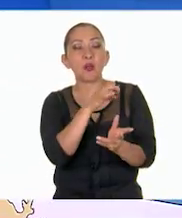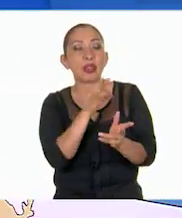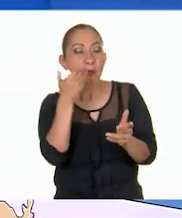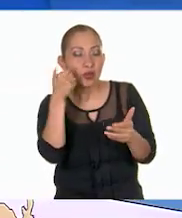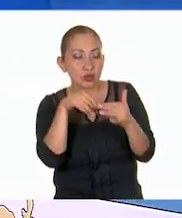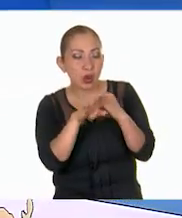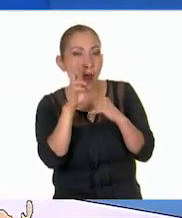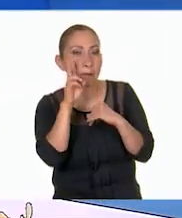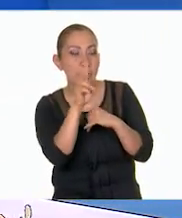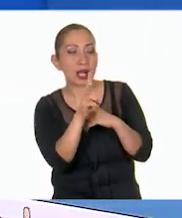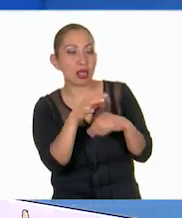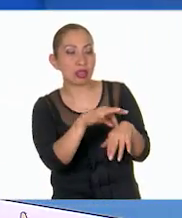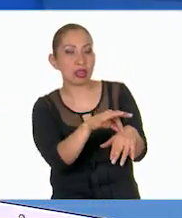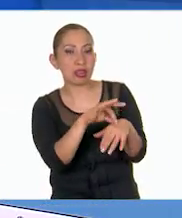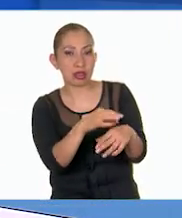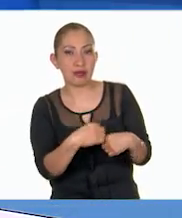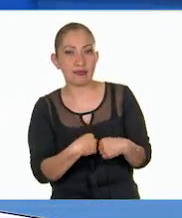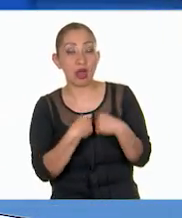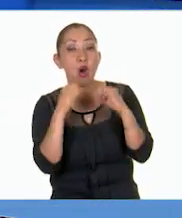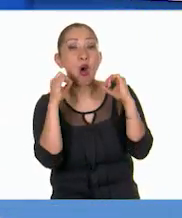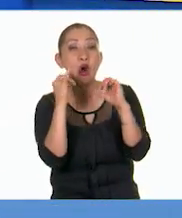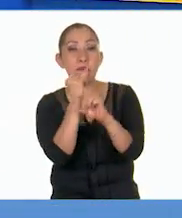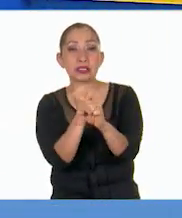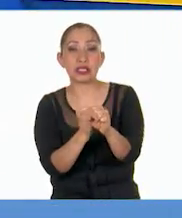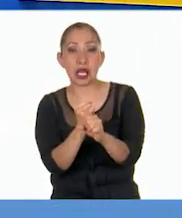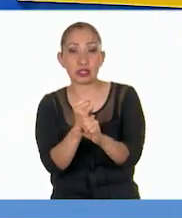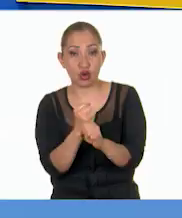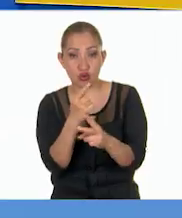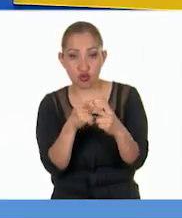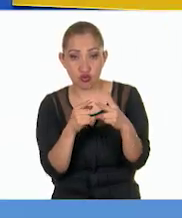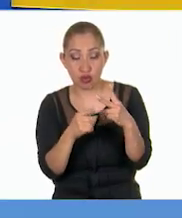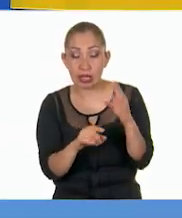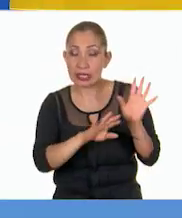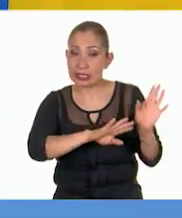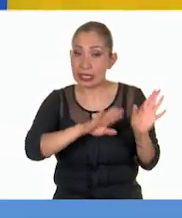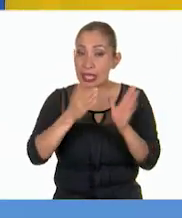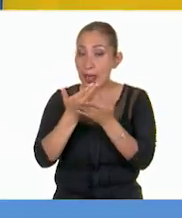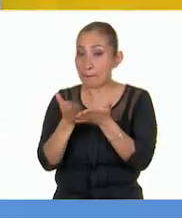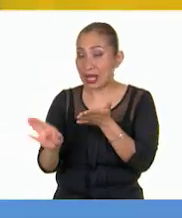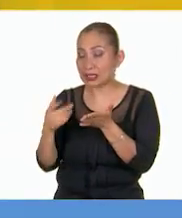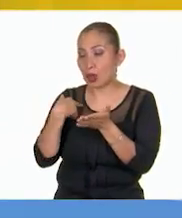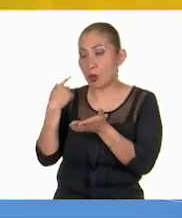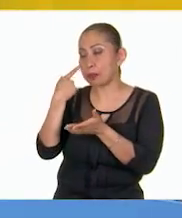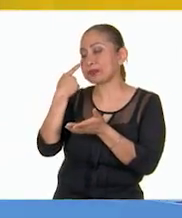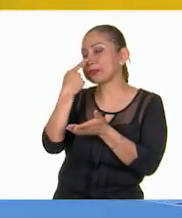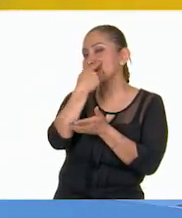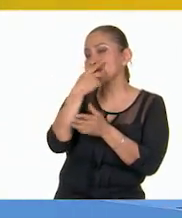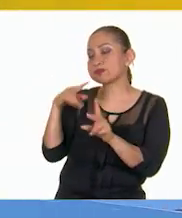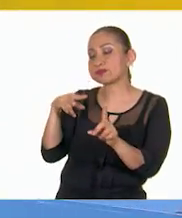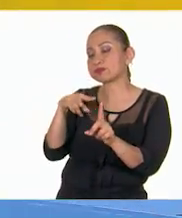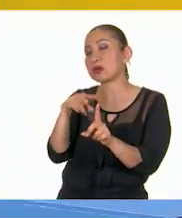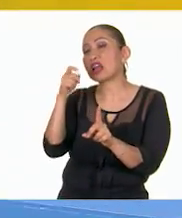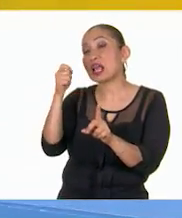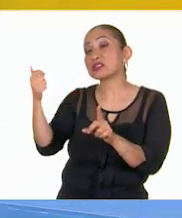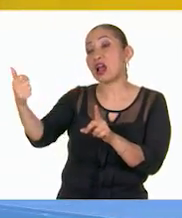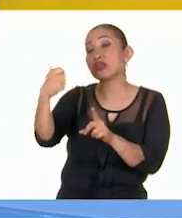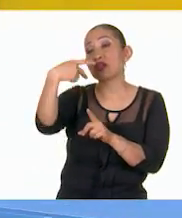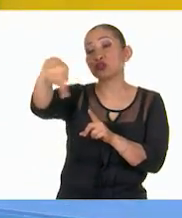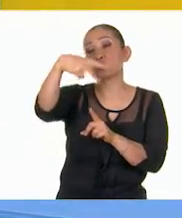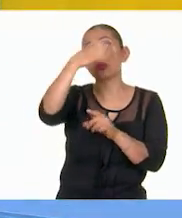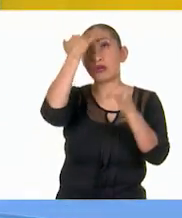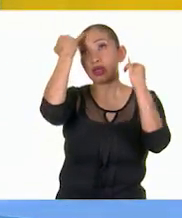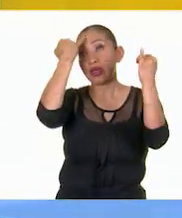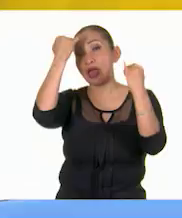accedemos mediante la vivencia o la investigación, y por otro, de la perspectiva única que cada quien tiene